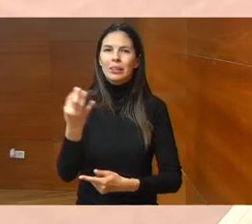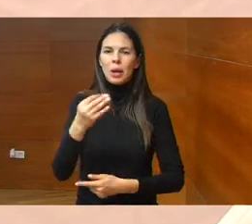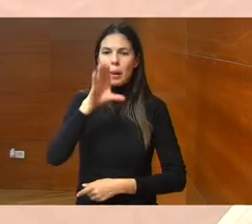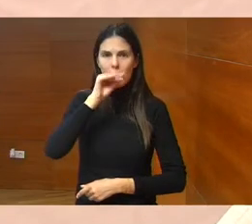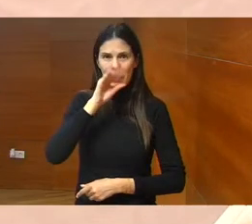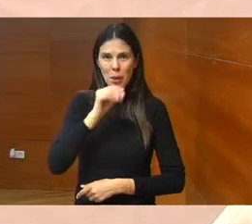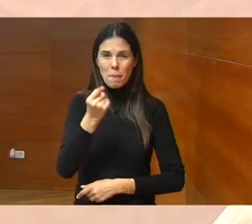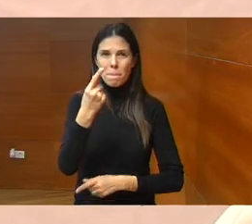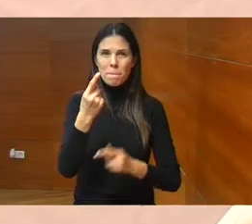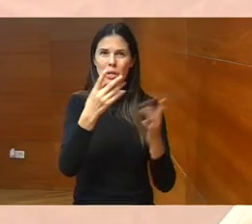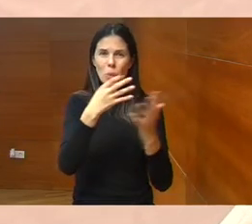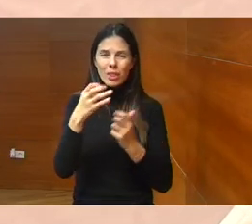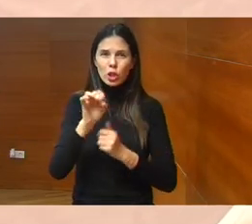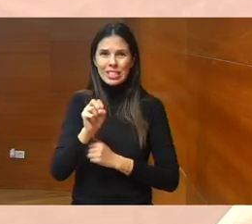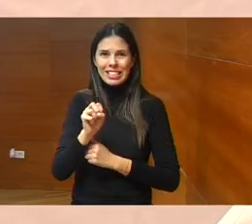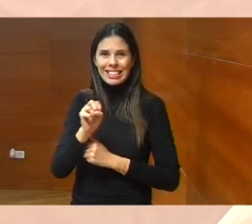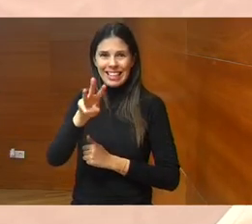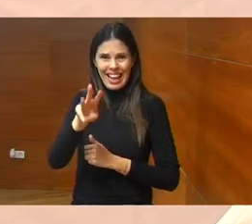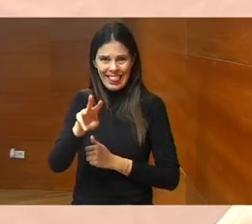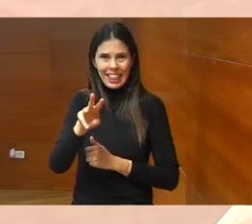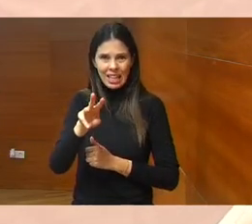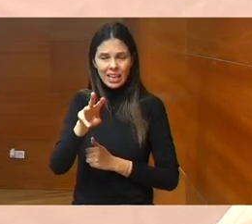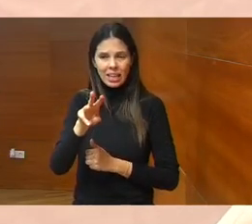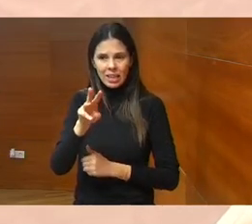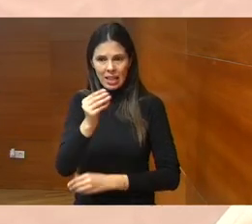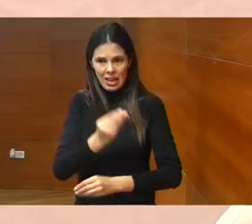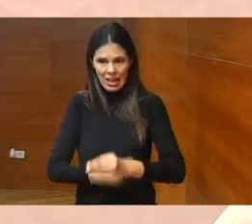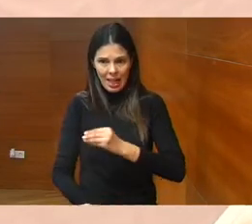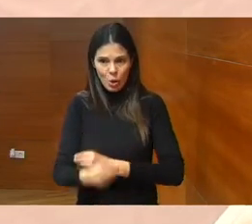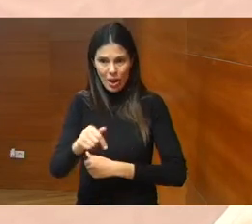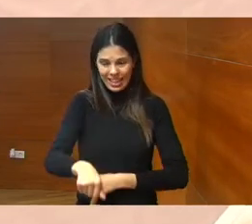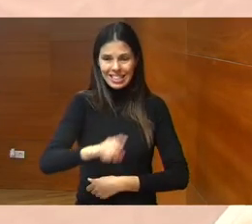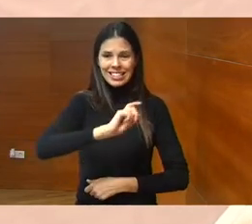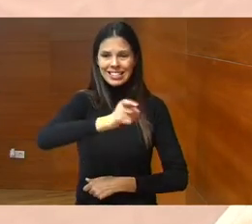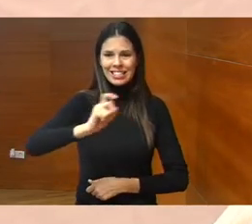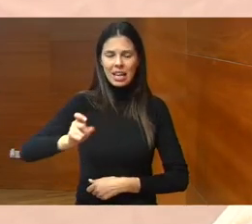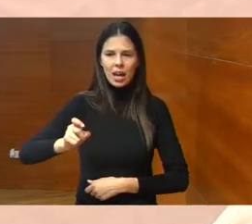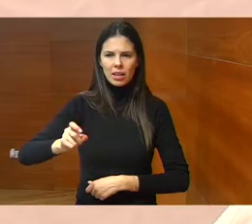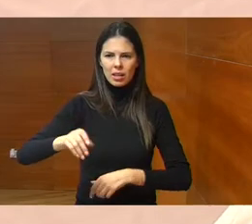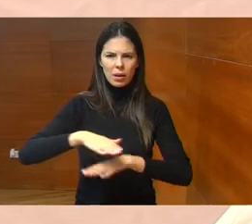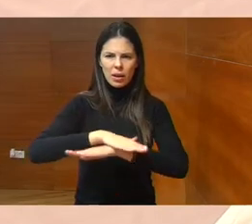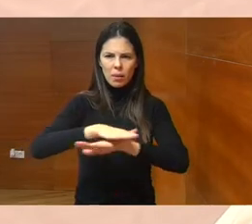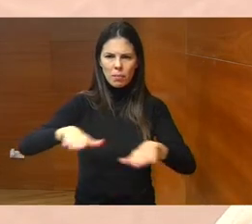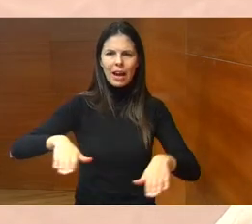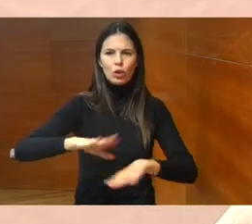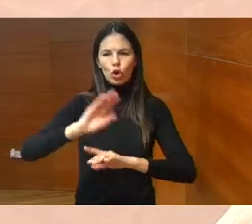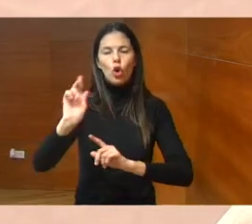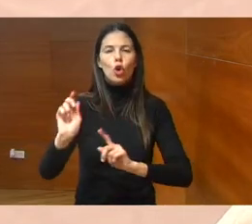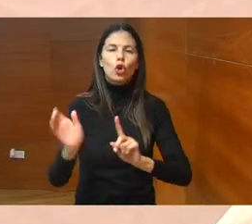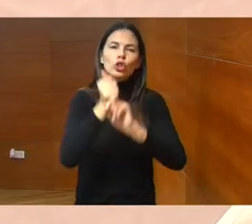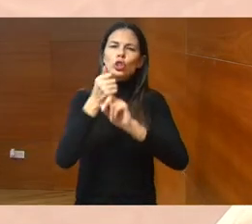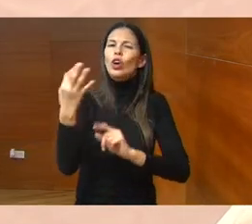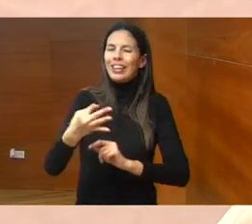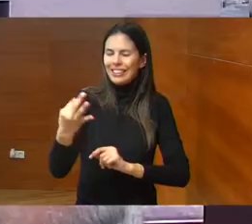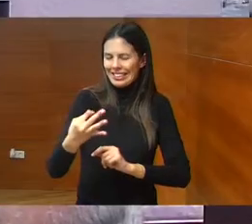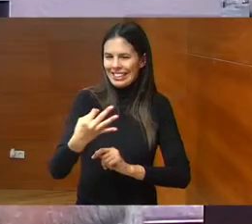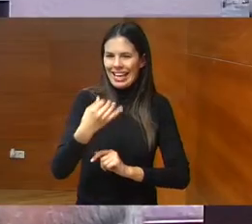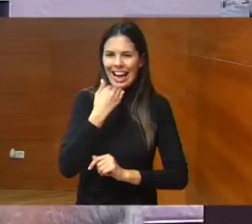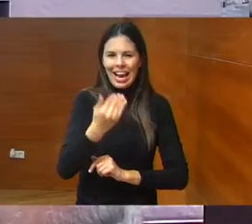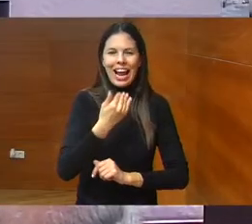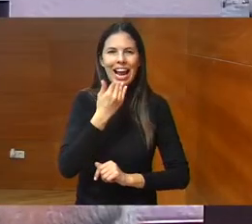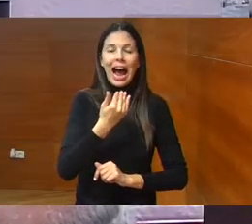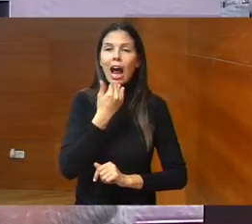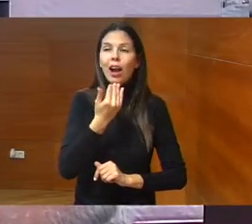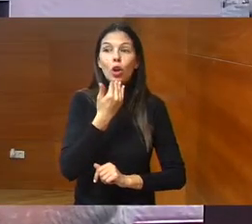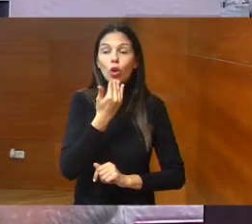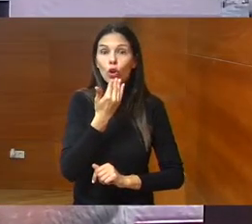logró en 1913 aquí en la praia del altar algo que posiblemente muy tras otra rapazas